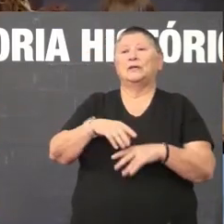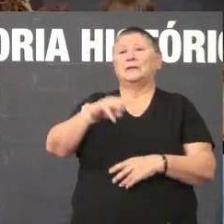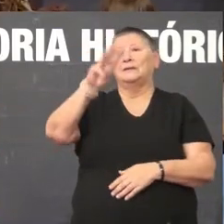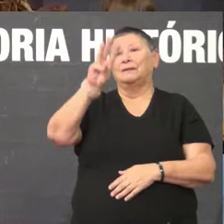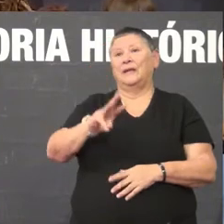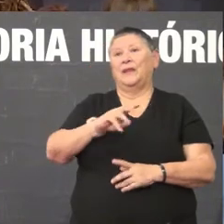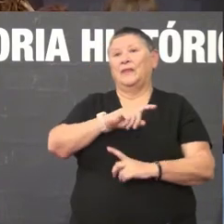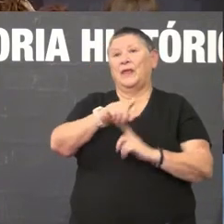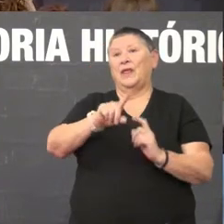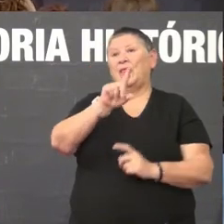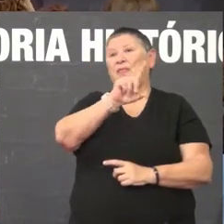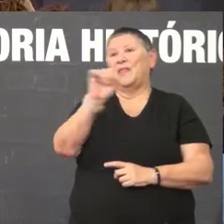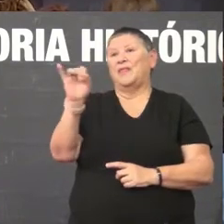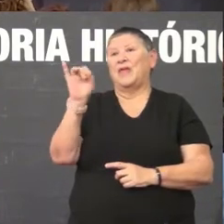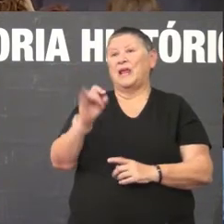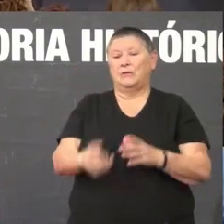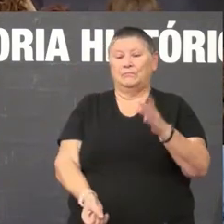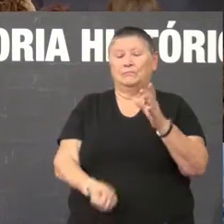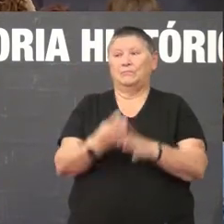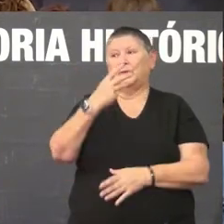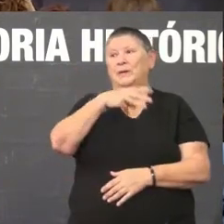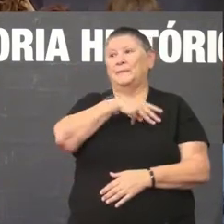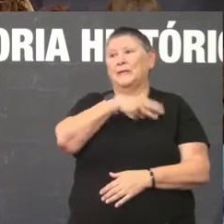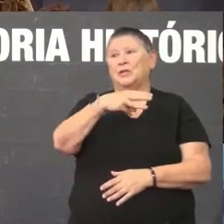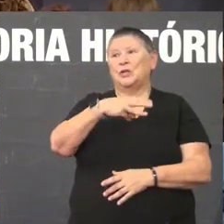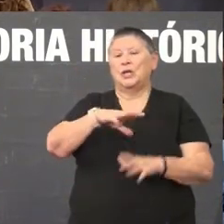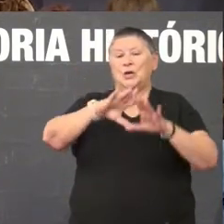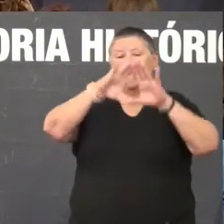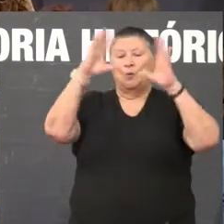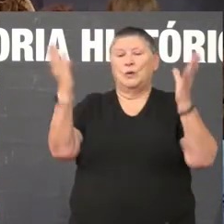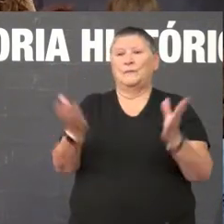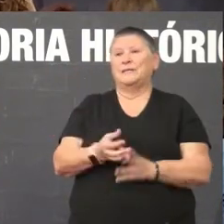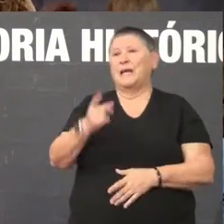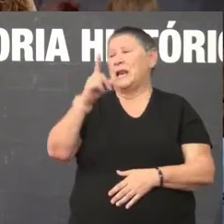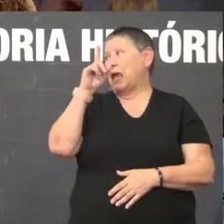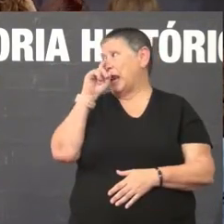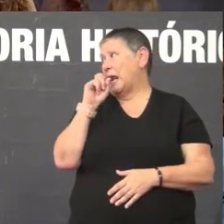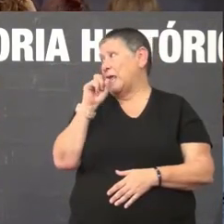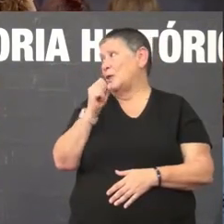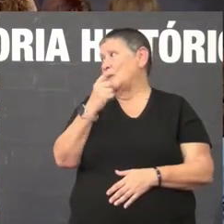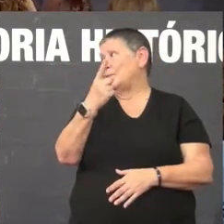do nacimento da Franmasonería Universal no ano